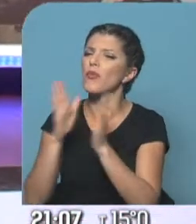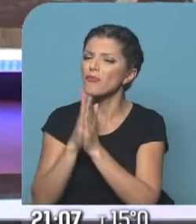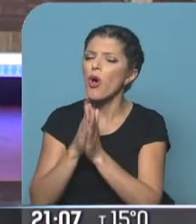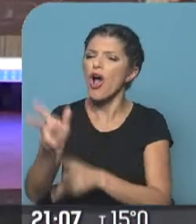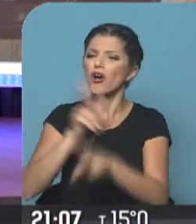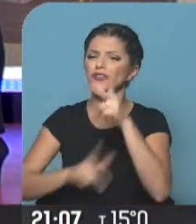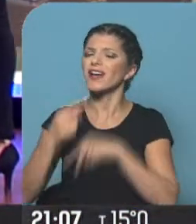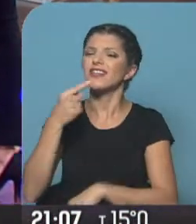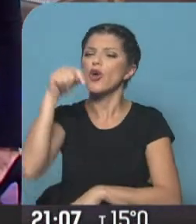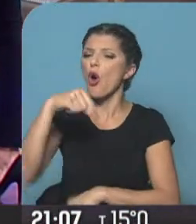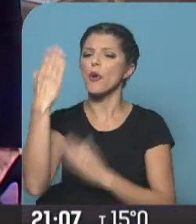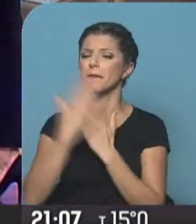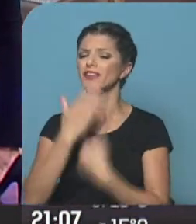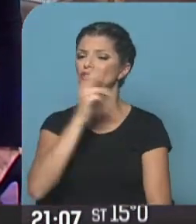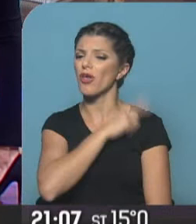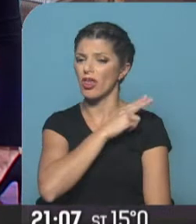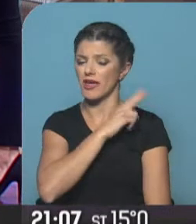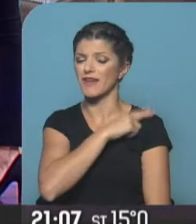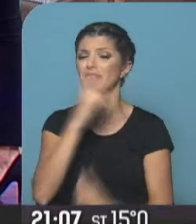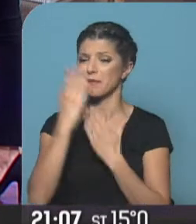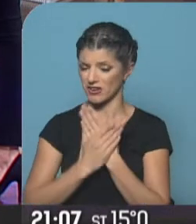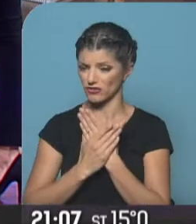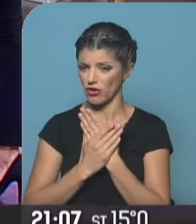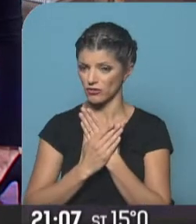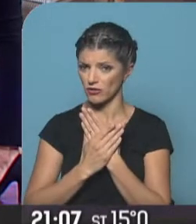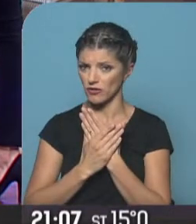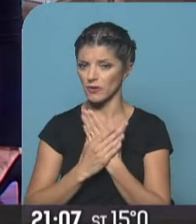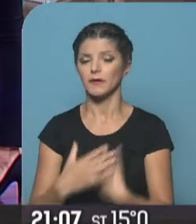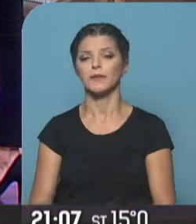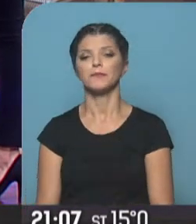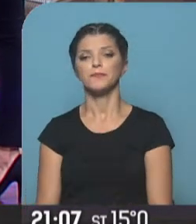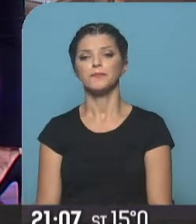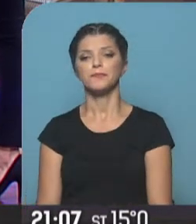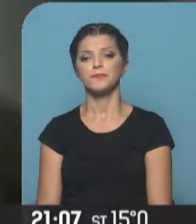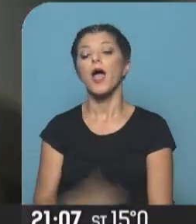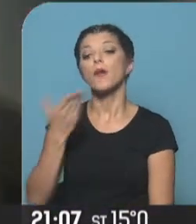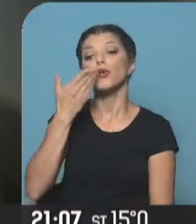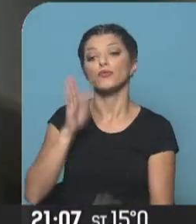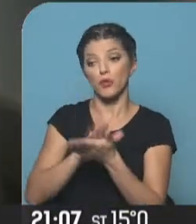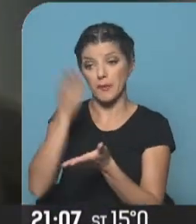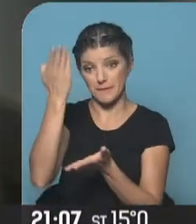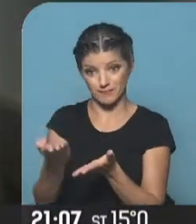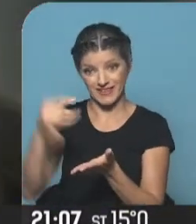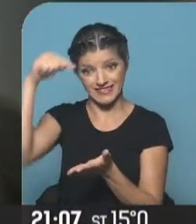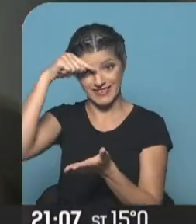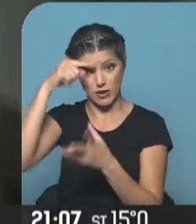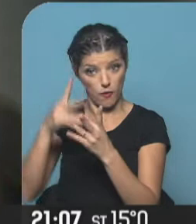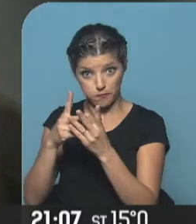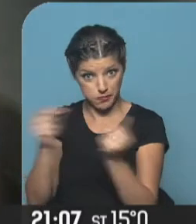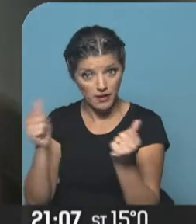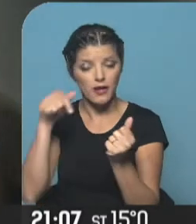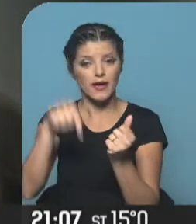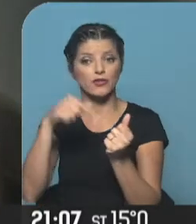dijo Marcos Peña hoy sobre Santiago Maldonado. Así es, Gabriela, el tema de la desaparición de Santiago Maldonado terminó convirtiendo